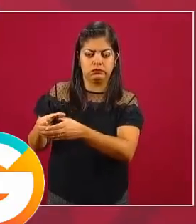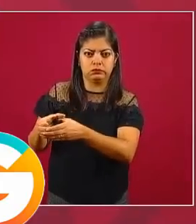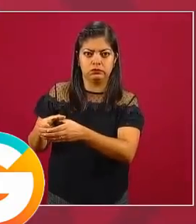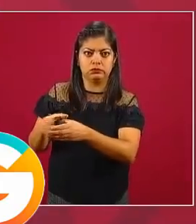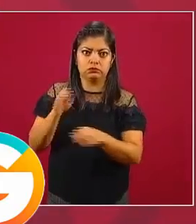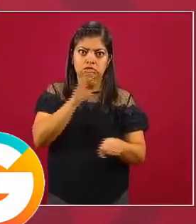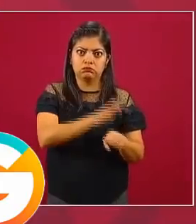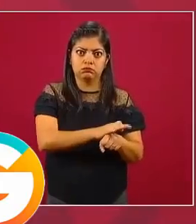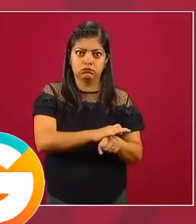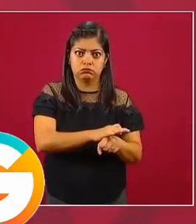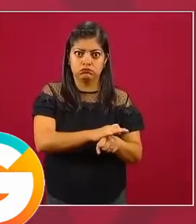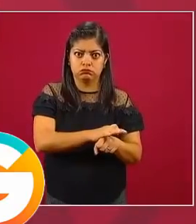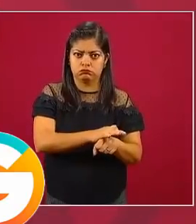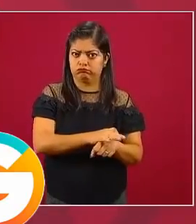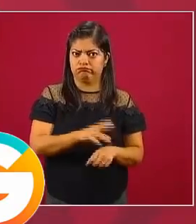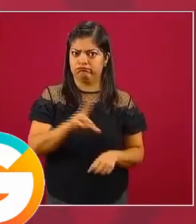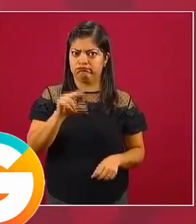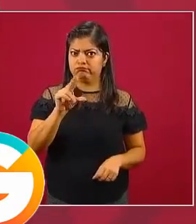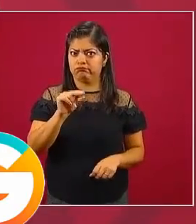No,